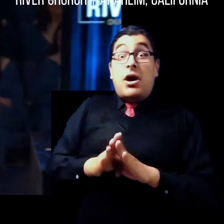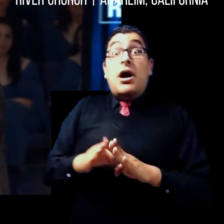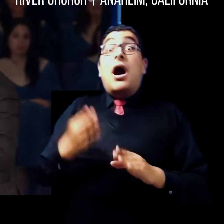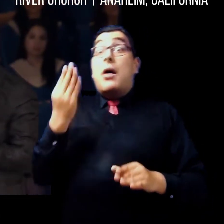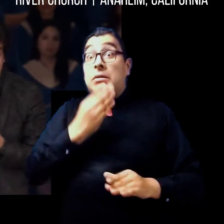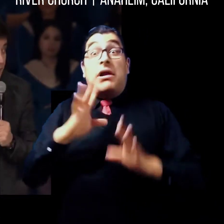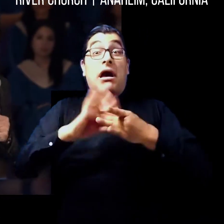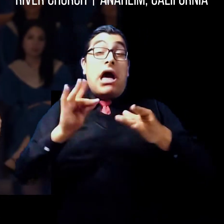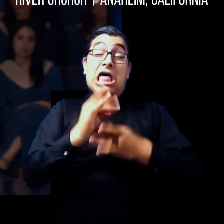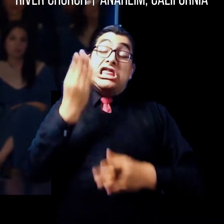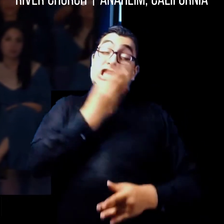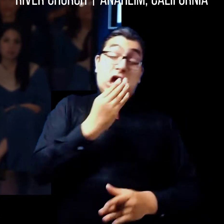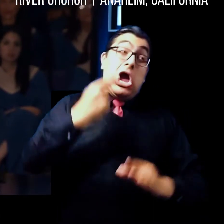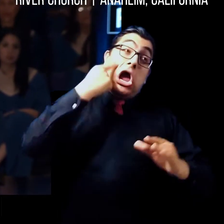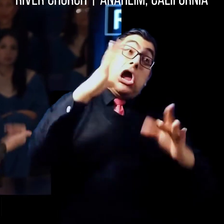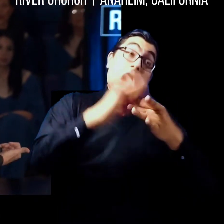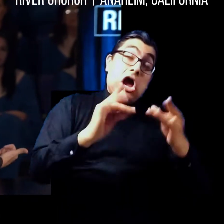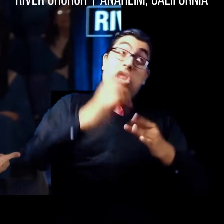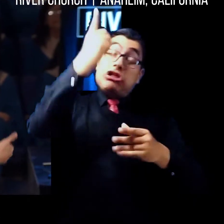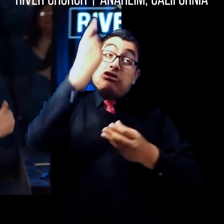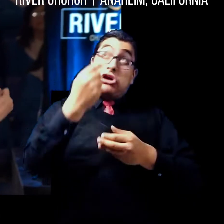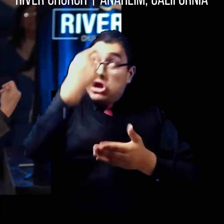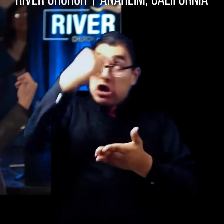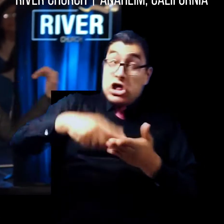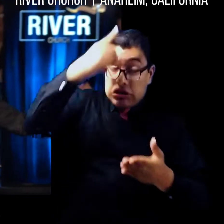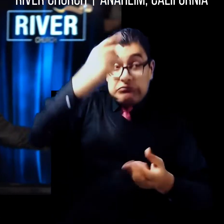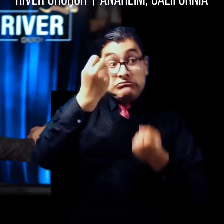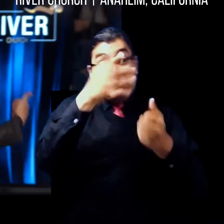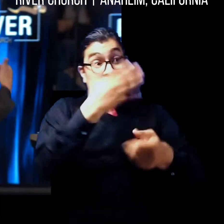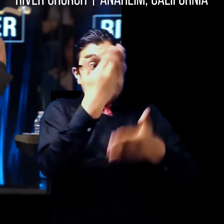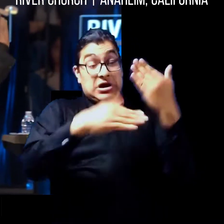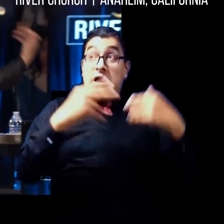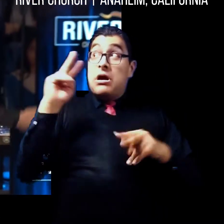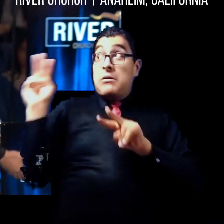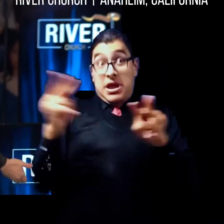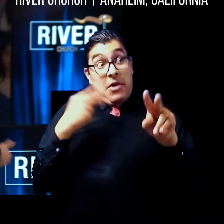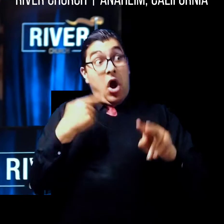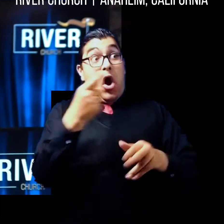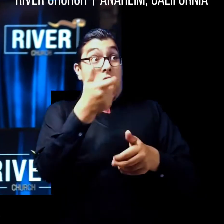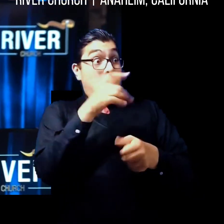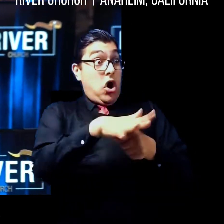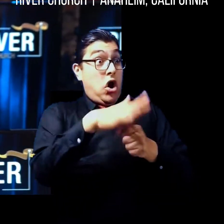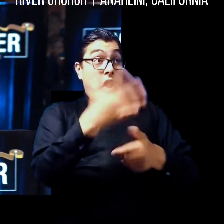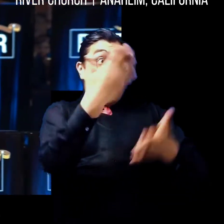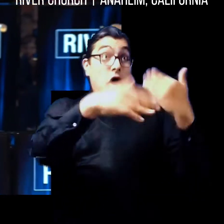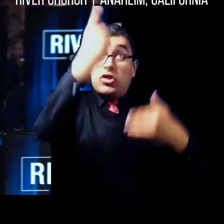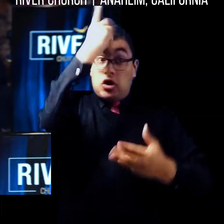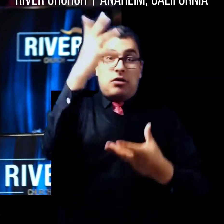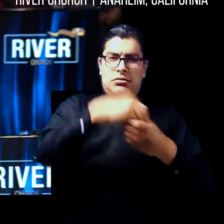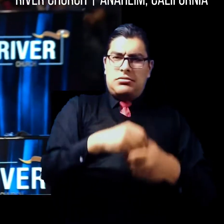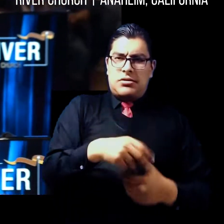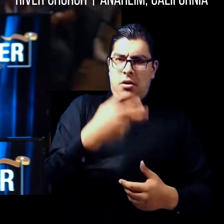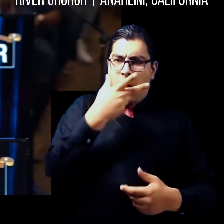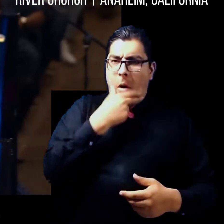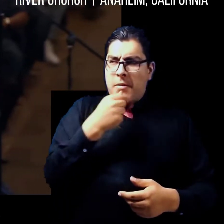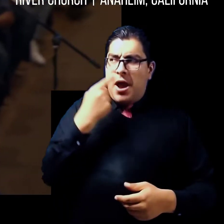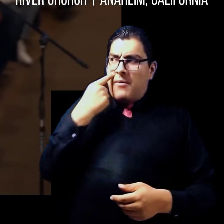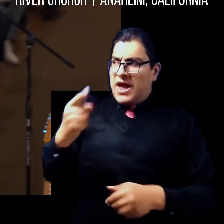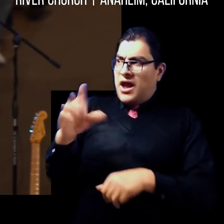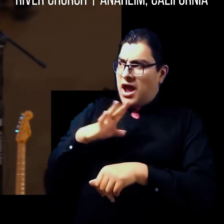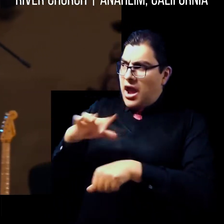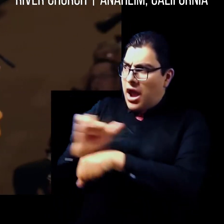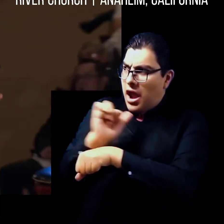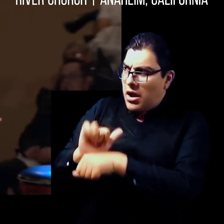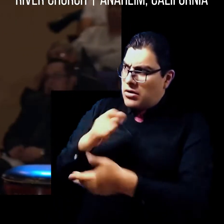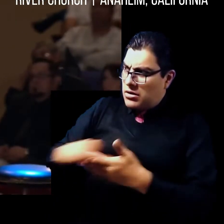evangelio bulímico de prospera para que tu vecino vea que en tu prosperidad tienes a Dios. Porque a lo mejor el vecino te ve que te compraste un